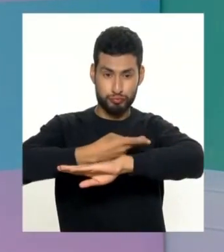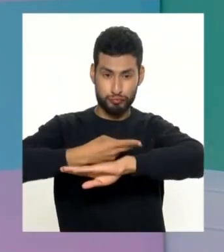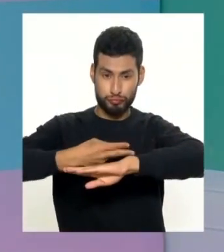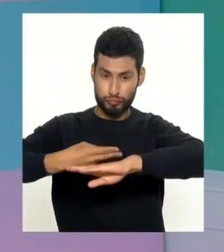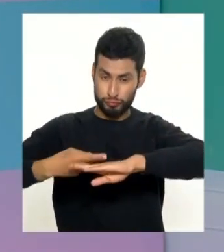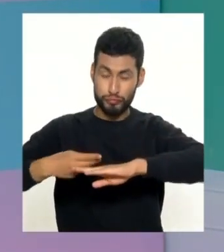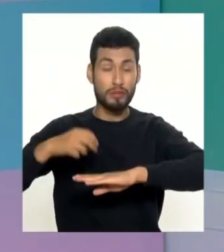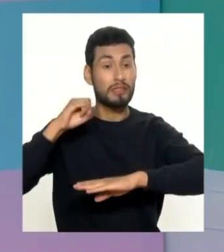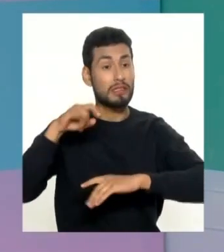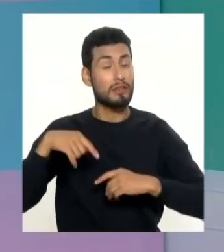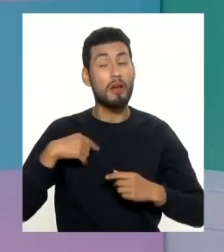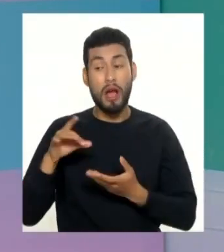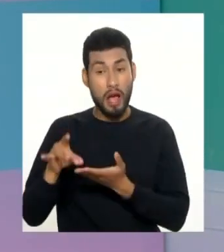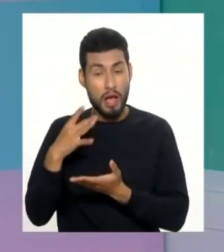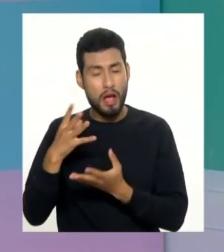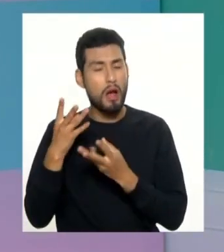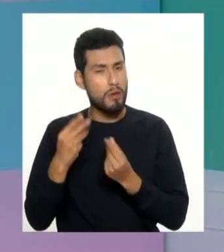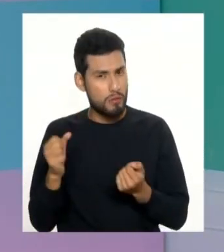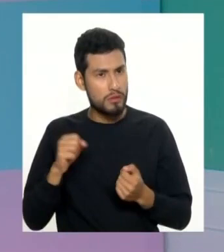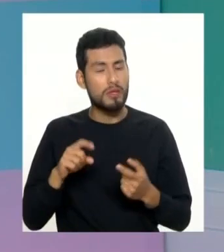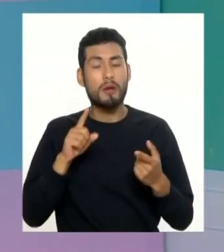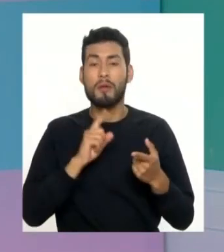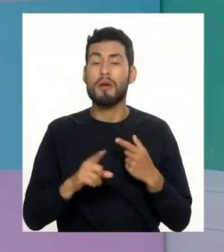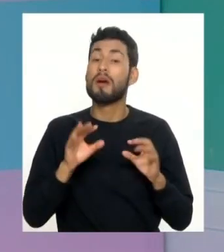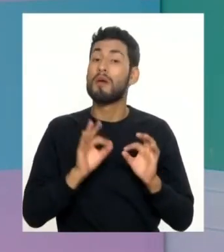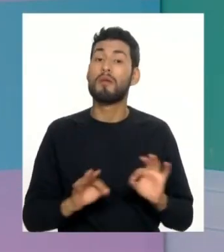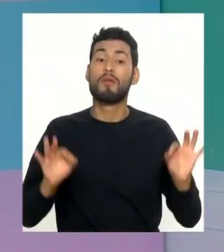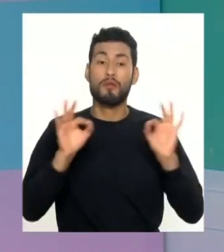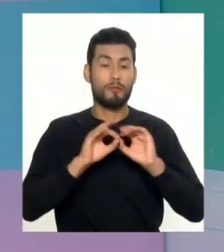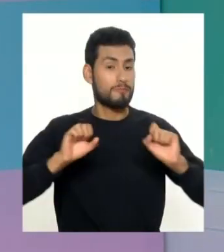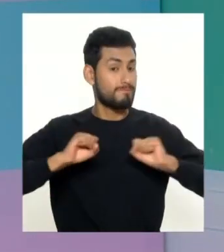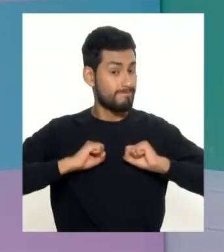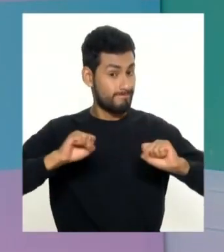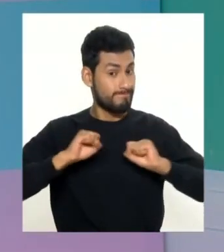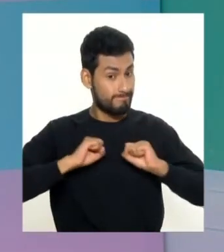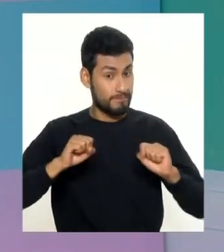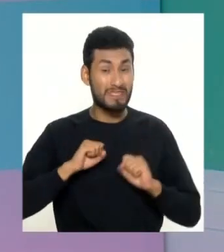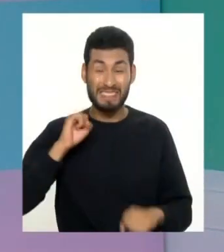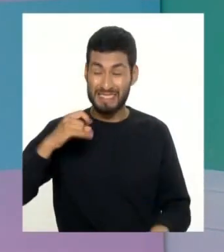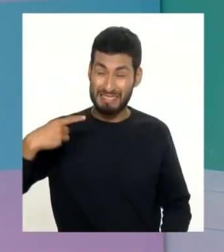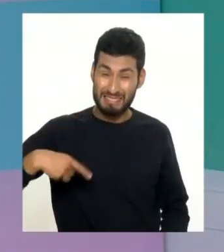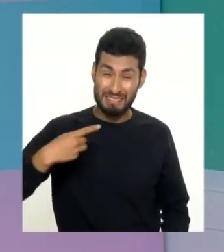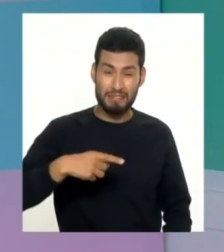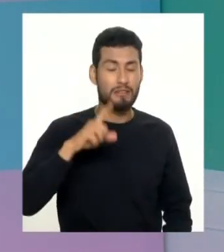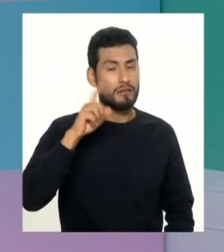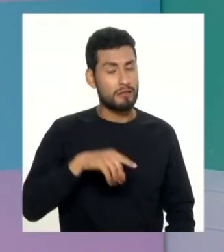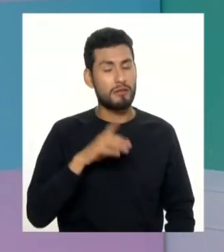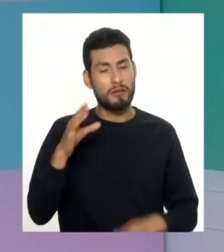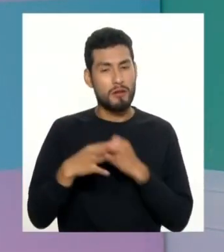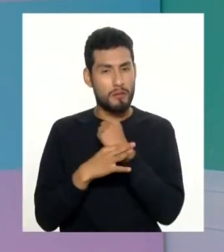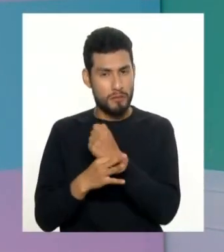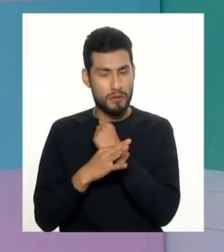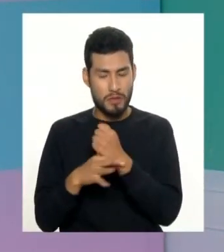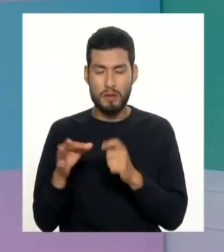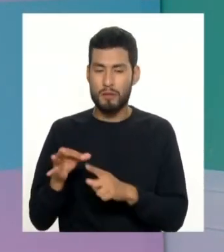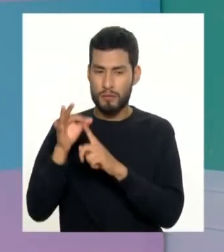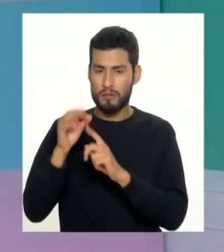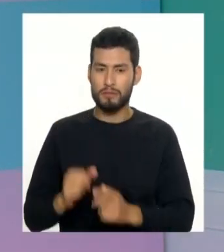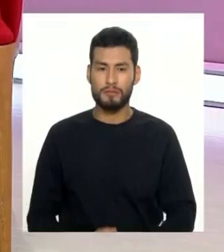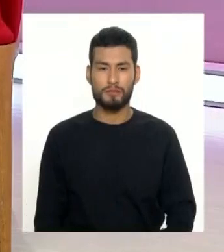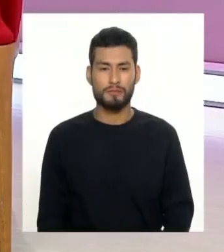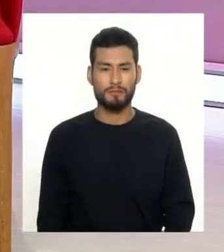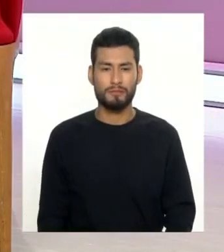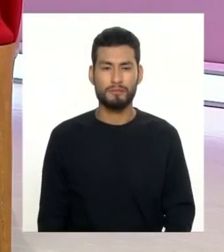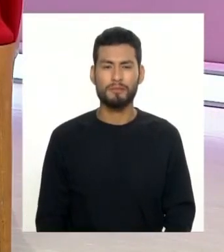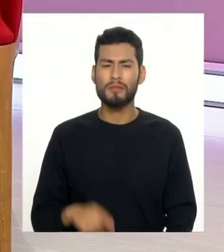cuando un analgésico, puede tomarlo. Pero lo más importante, ejercicio. Si persiste, evaluar por el médico especialista en columna. Con la